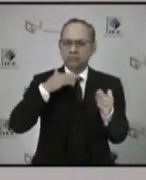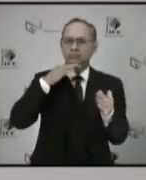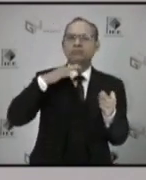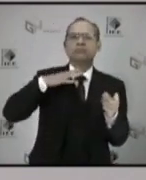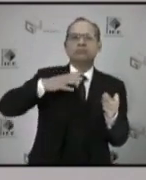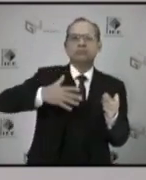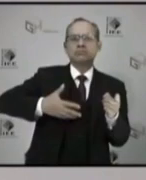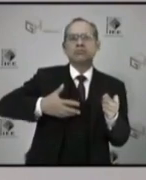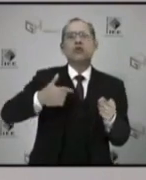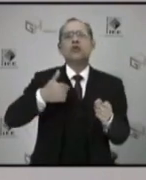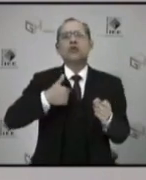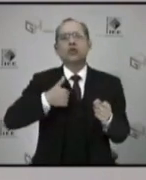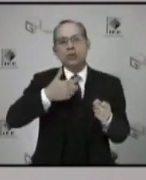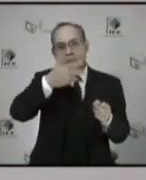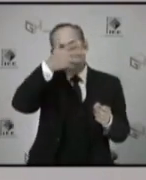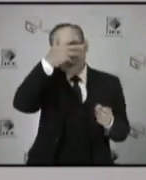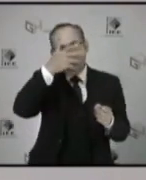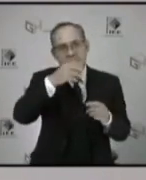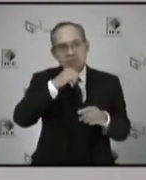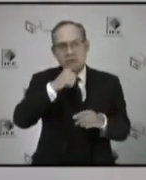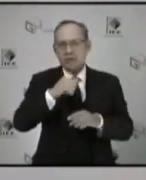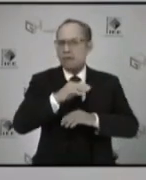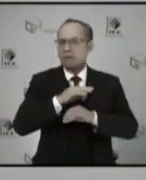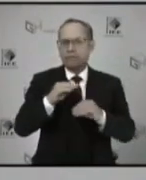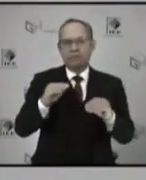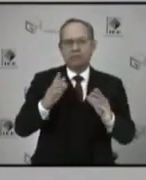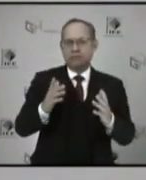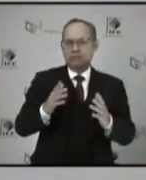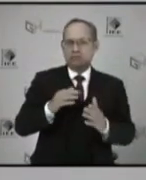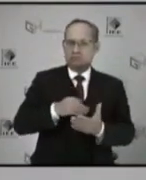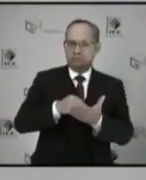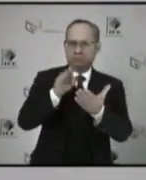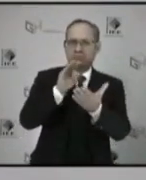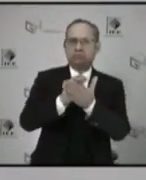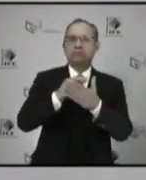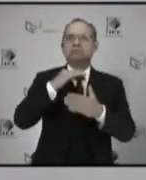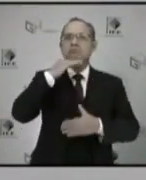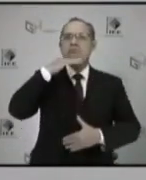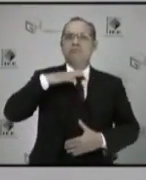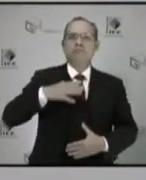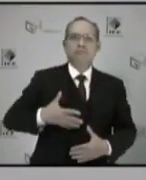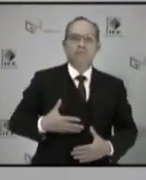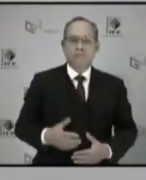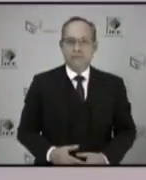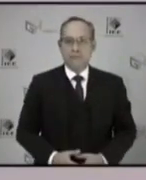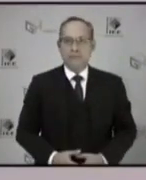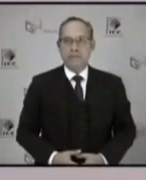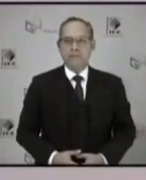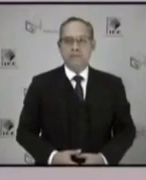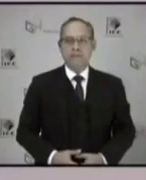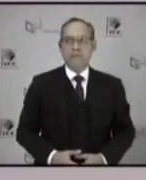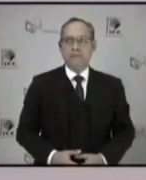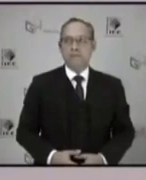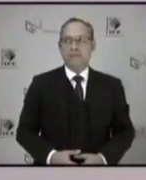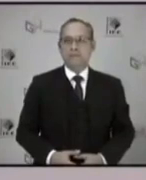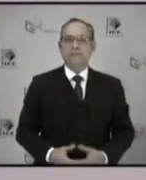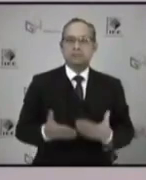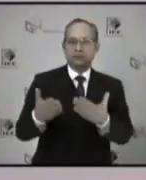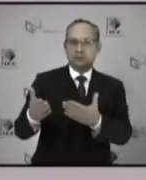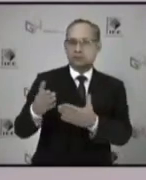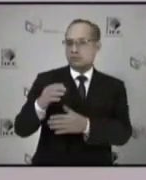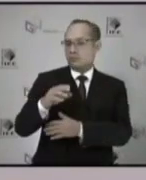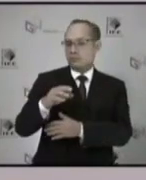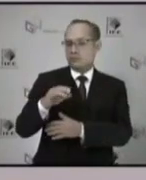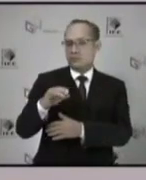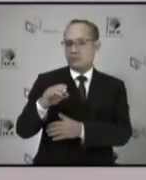nada de qué avergonzarme. Gracias. Gracias, candidato José Luis. Muchas gracias. Qué